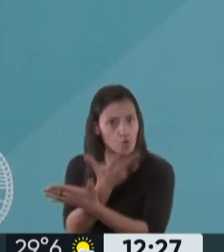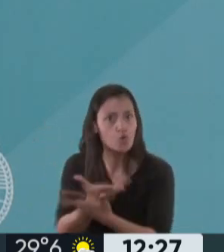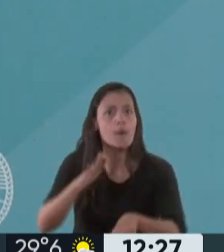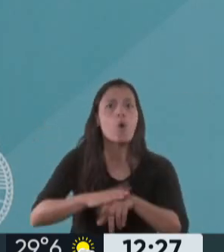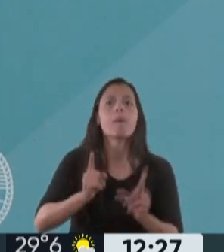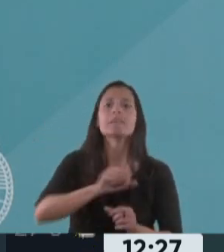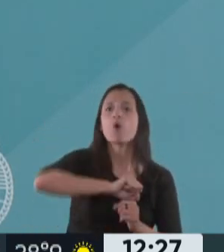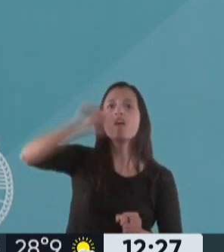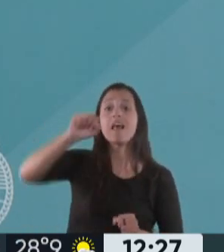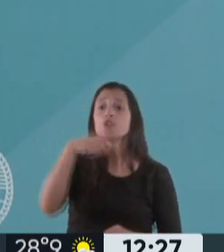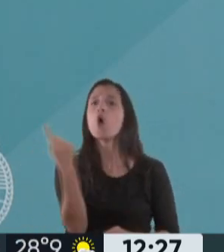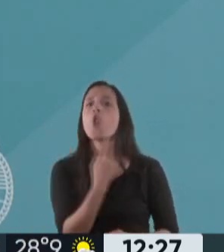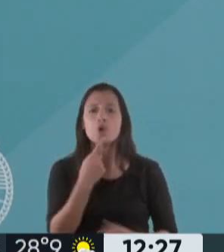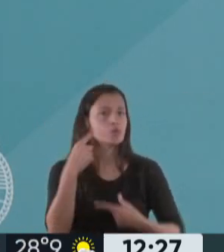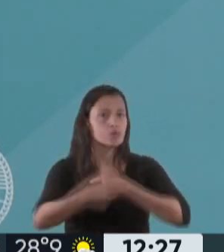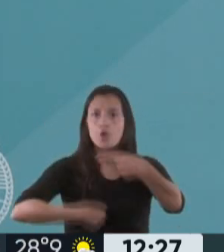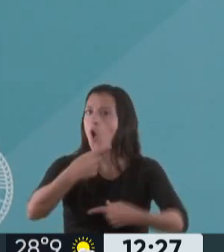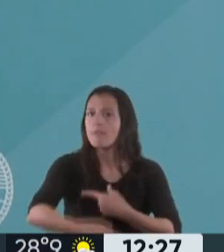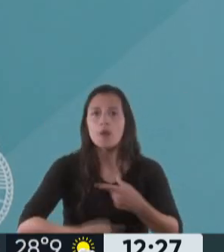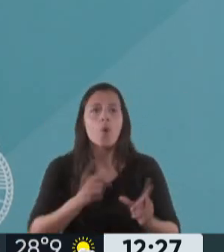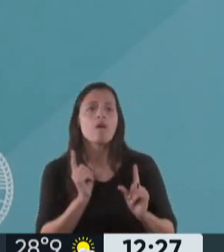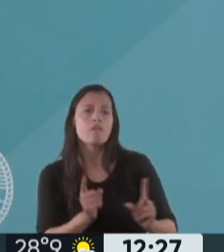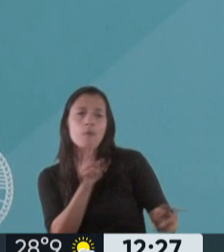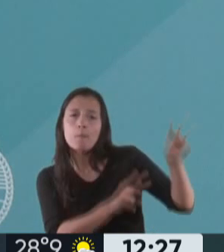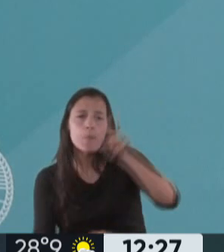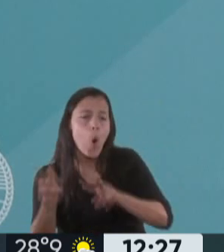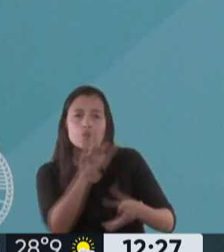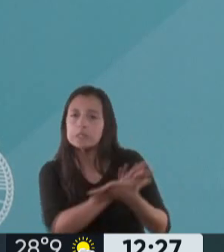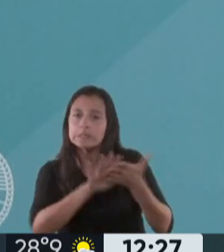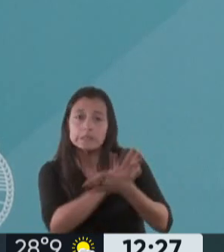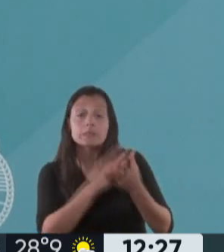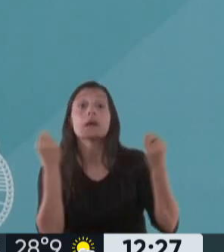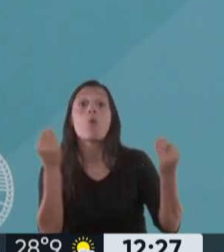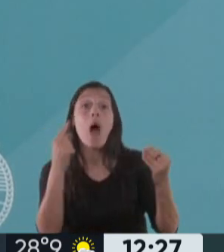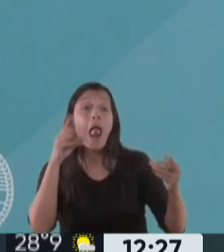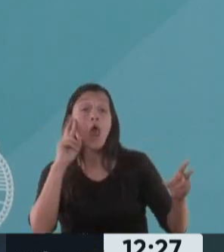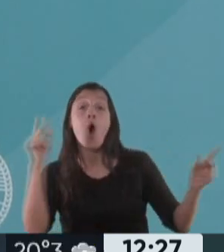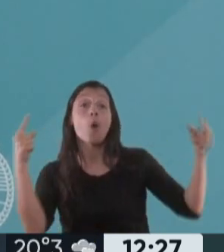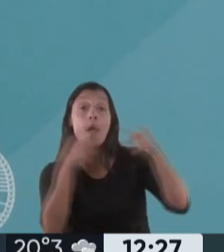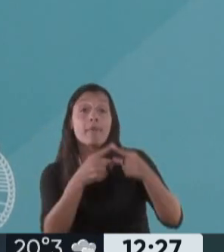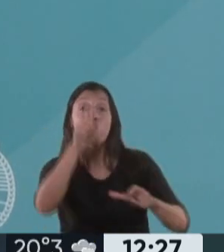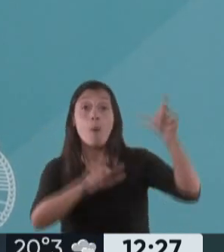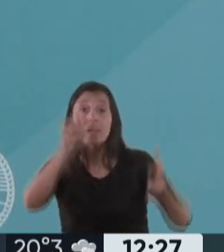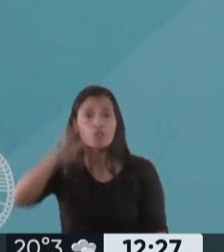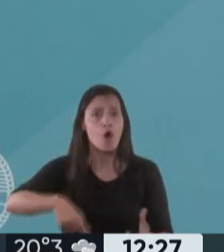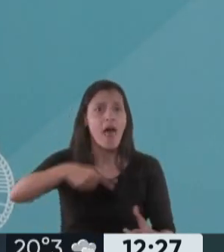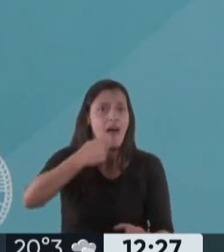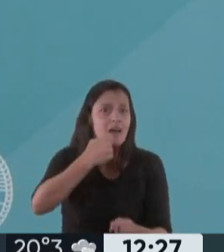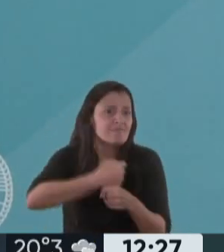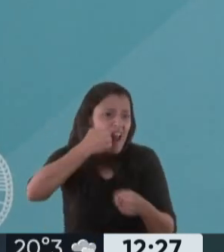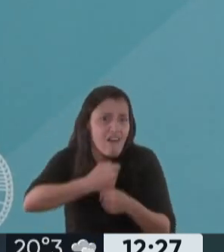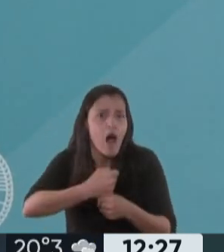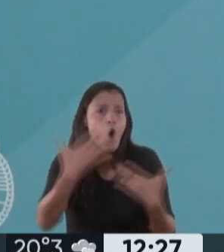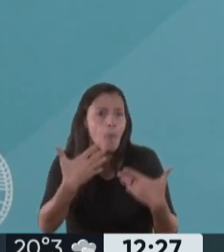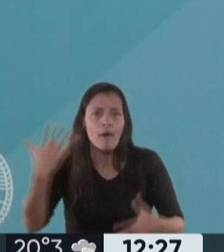seguir alcanzando nuestra meta de que los trabajadores y las trabajadoras en la Argentina puedan tener